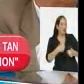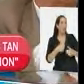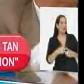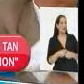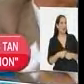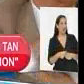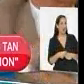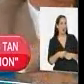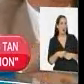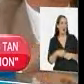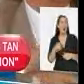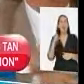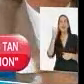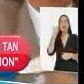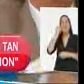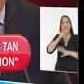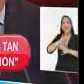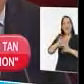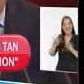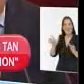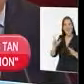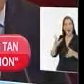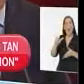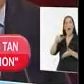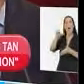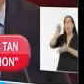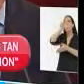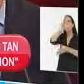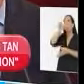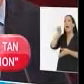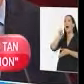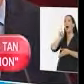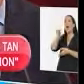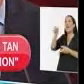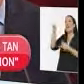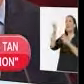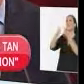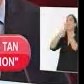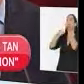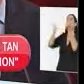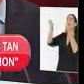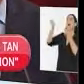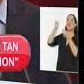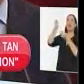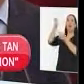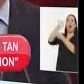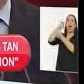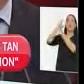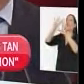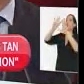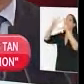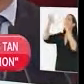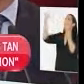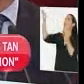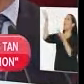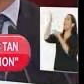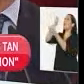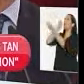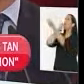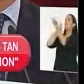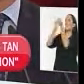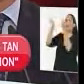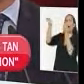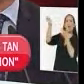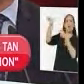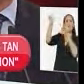de lo técnico-jurídico, pero también en materia económica. Cambió el ministro de Economía, trataron de decirnos que todo seguía